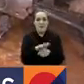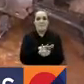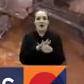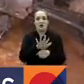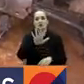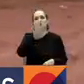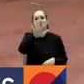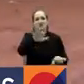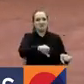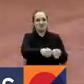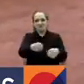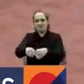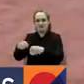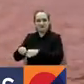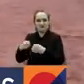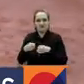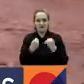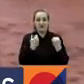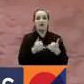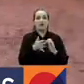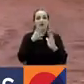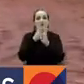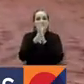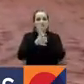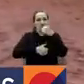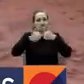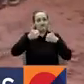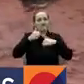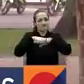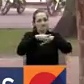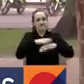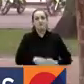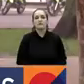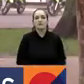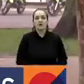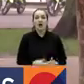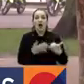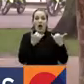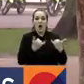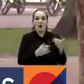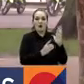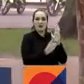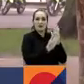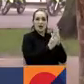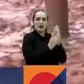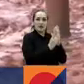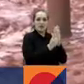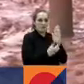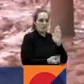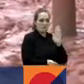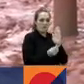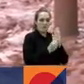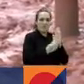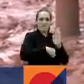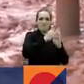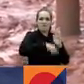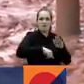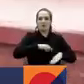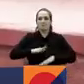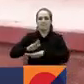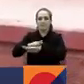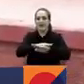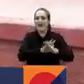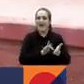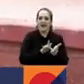las precipitaciones, según el reporte de las autoridades. Nosotros tenemos habilitado un decreto de calamidad pública, ya